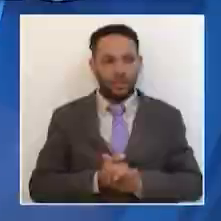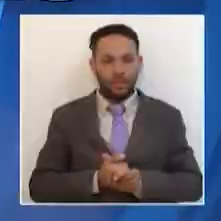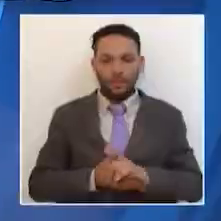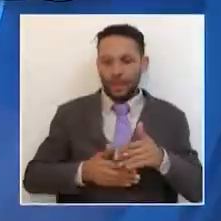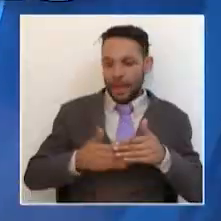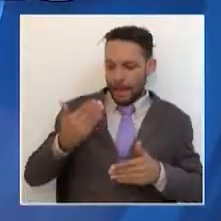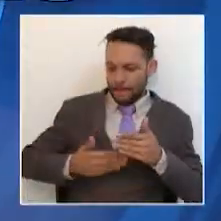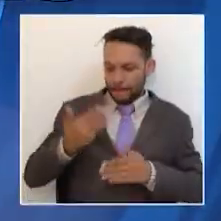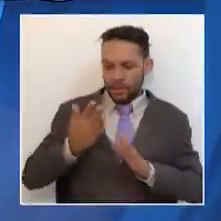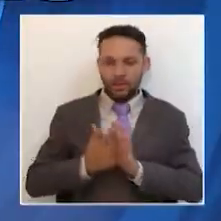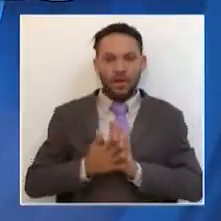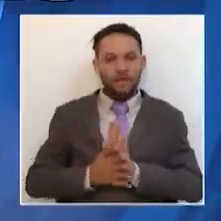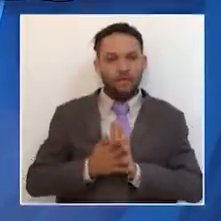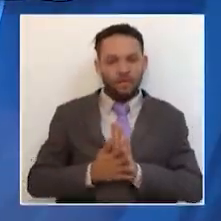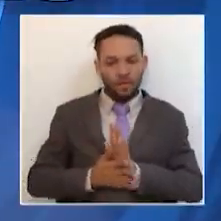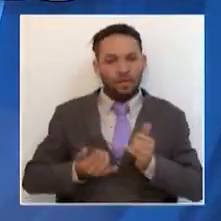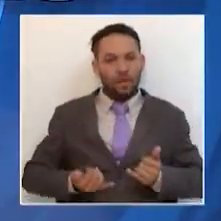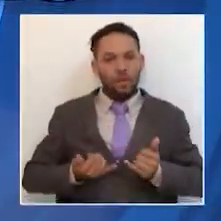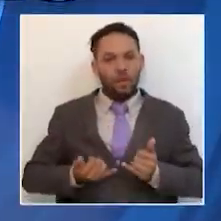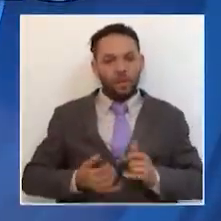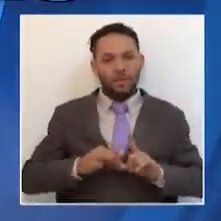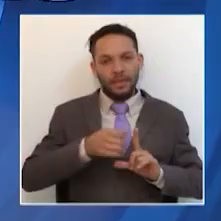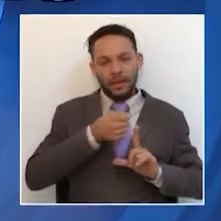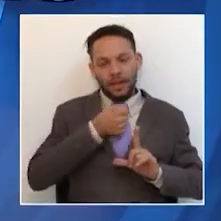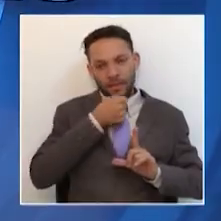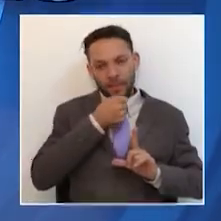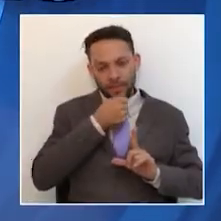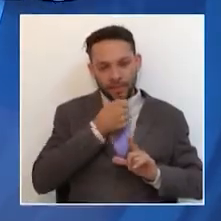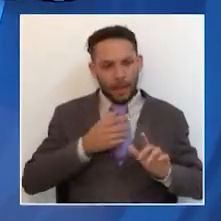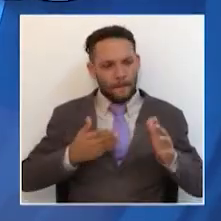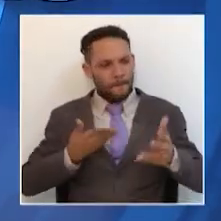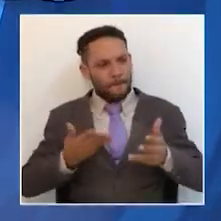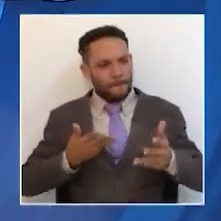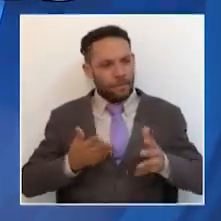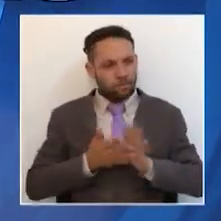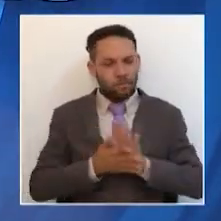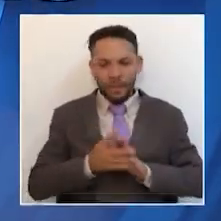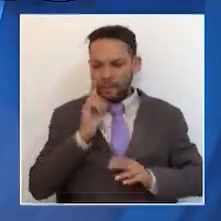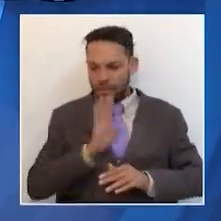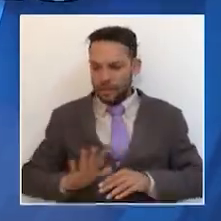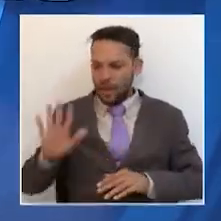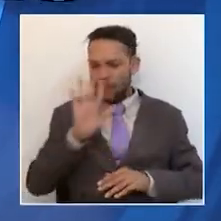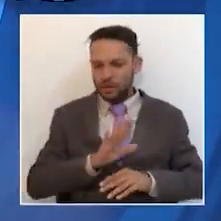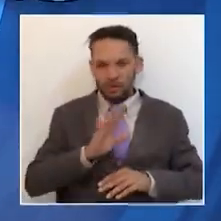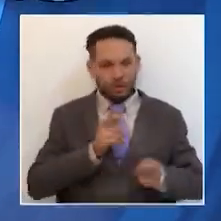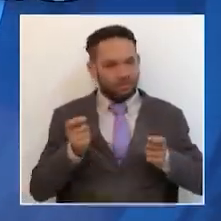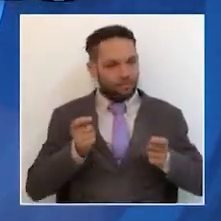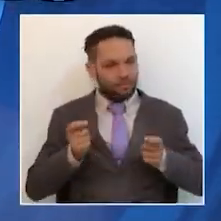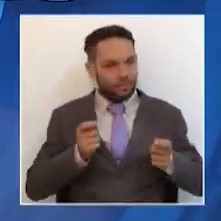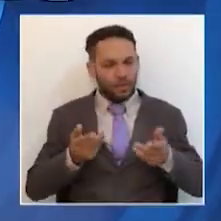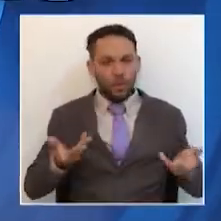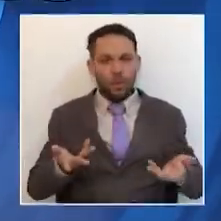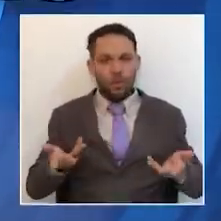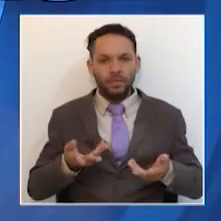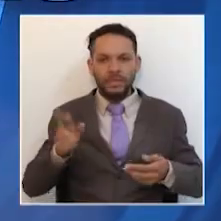Y continuamos con toda la información en Telecafé Noticias. Hay gran expectativa con el paro nacional que se vivirá mañana en todo el país. En